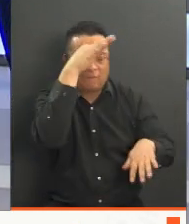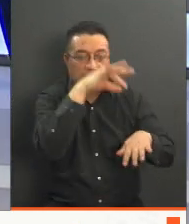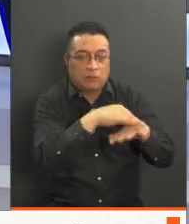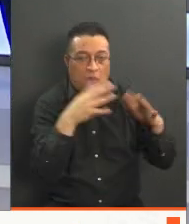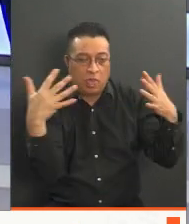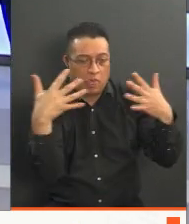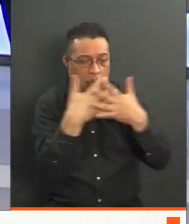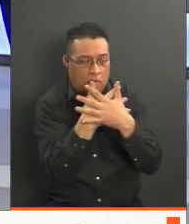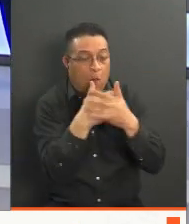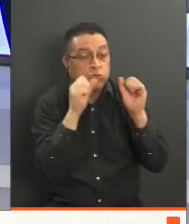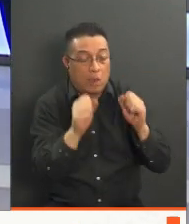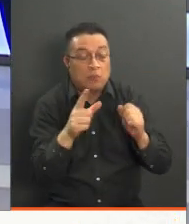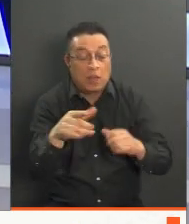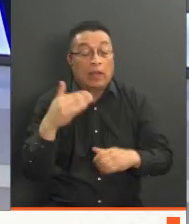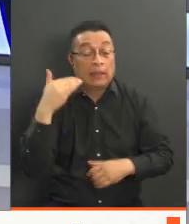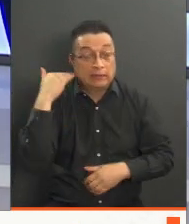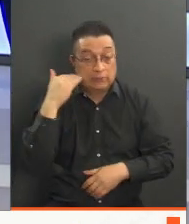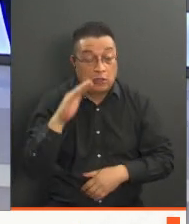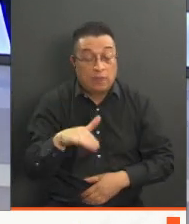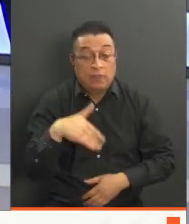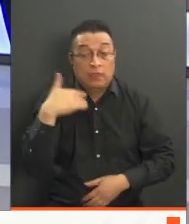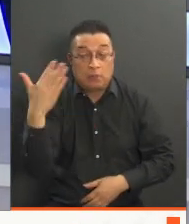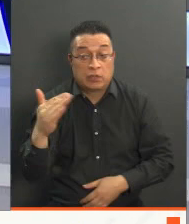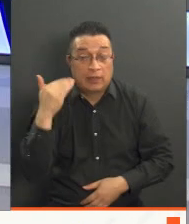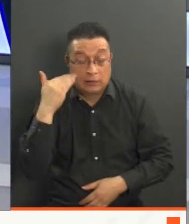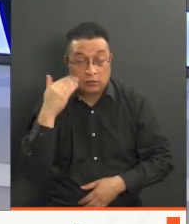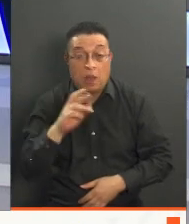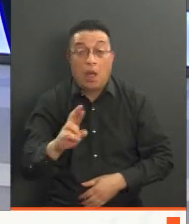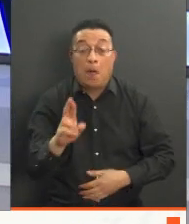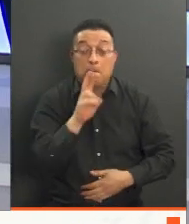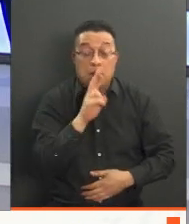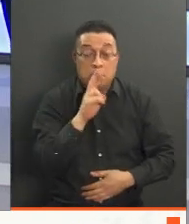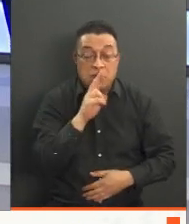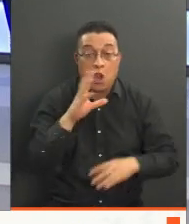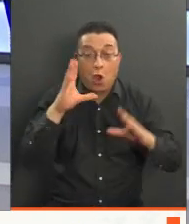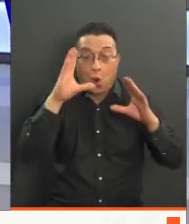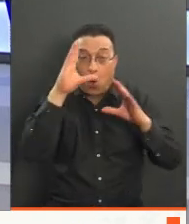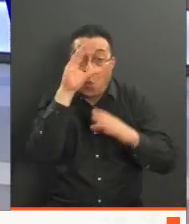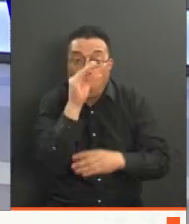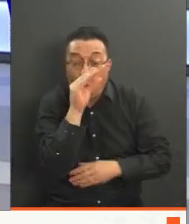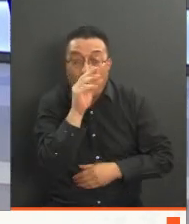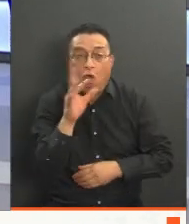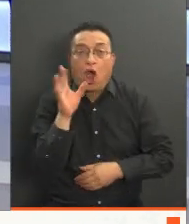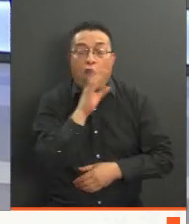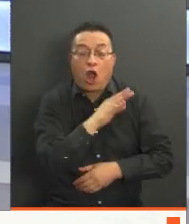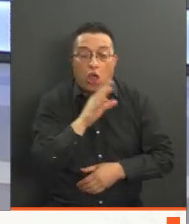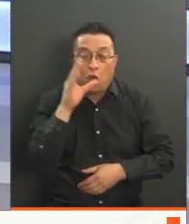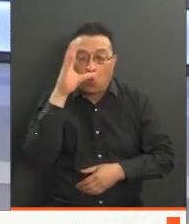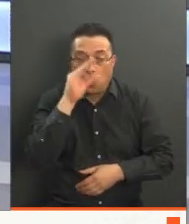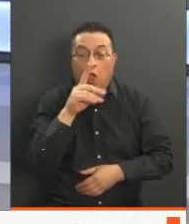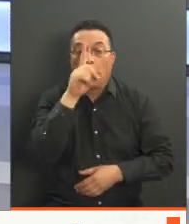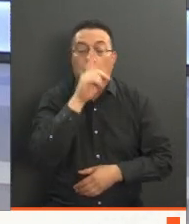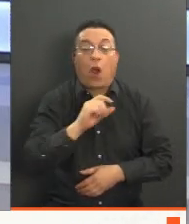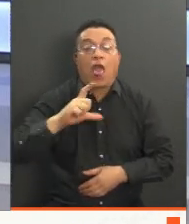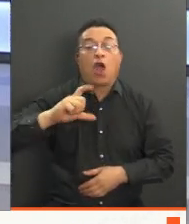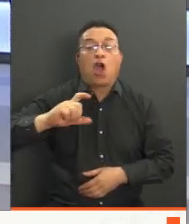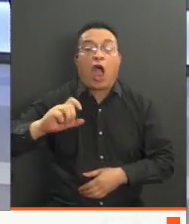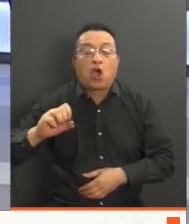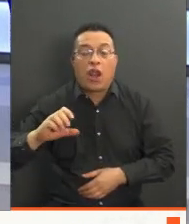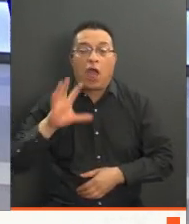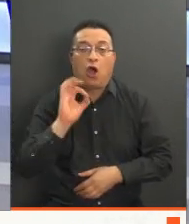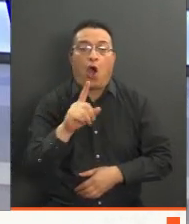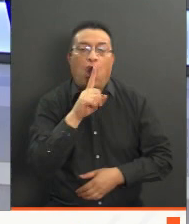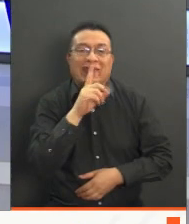luego el menor va a ser orinas oscuras, oscuras como una bebida cola o como un té